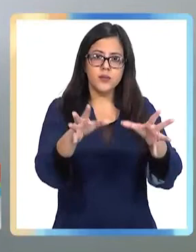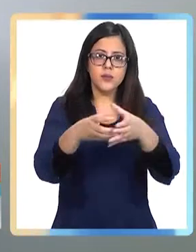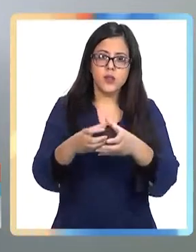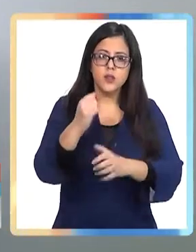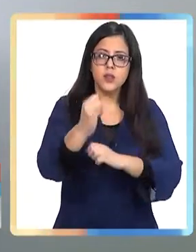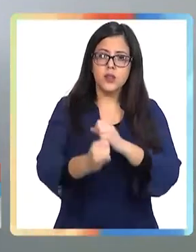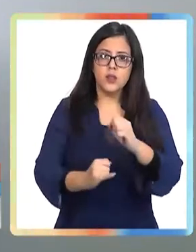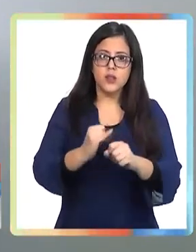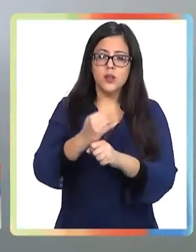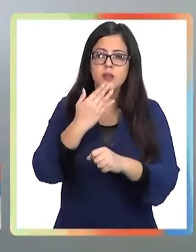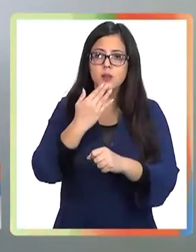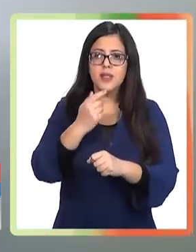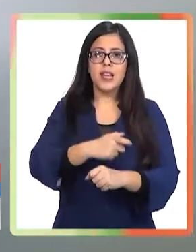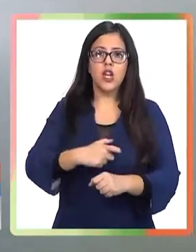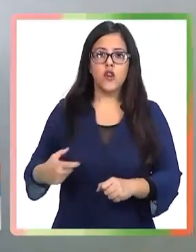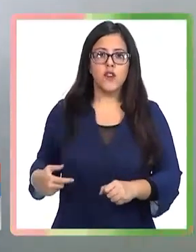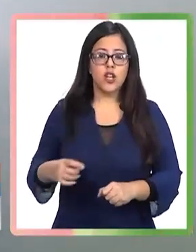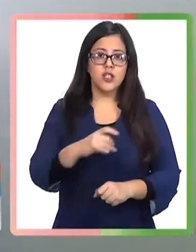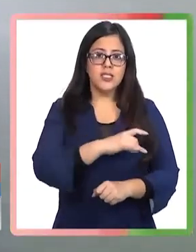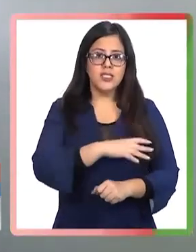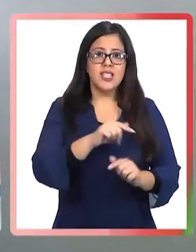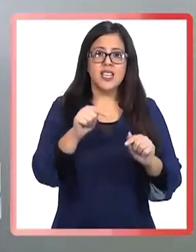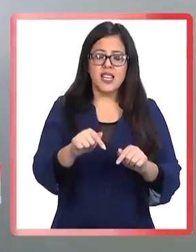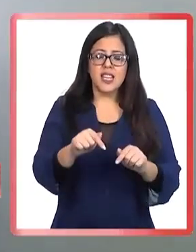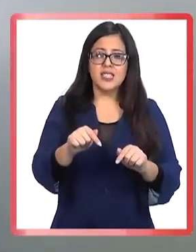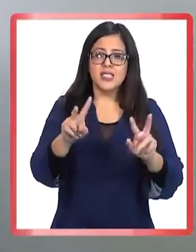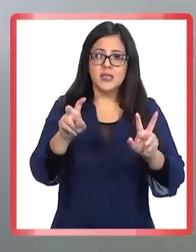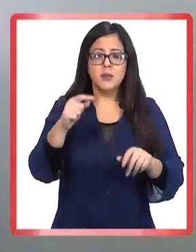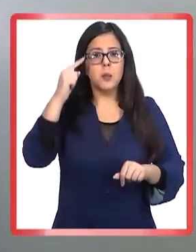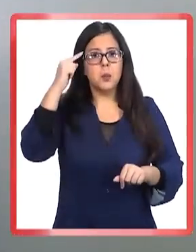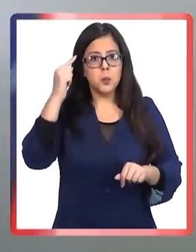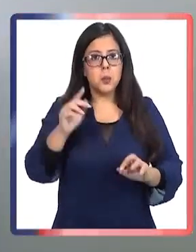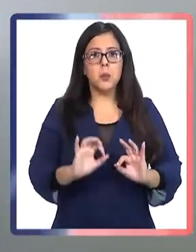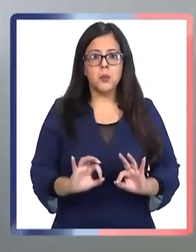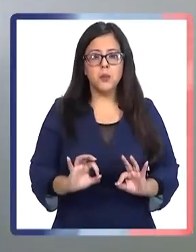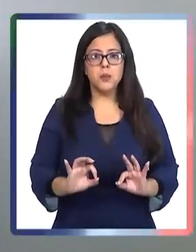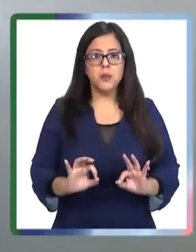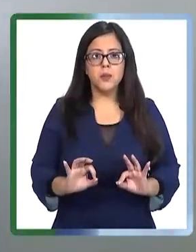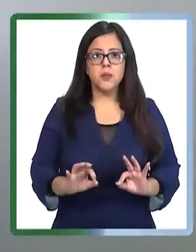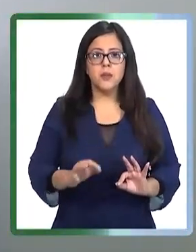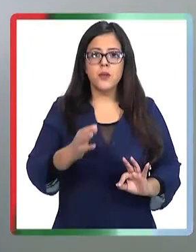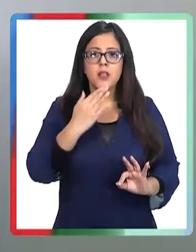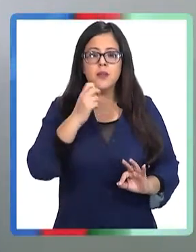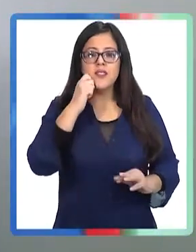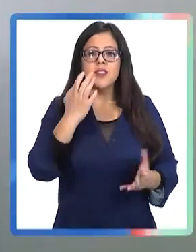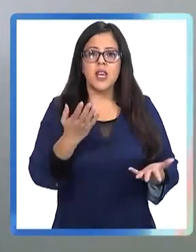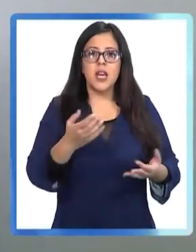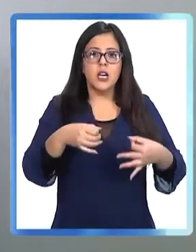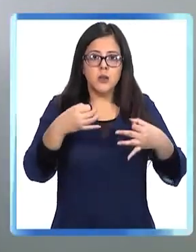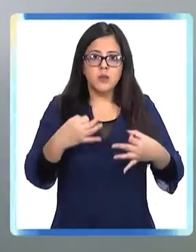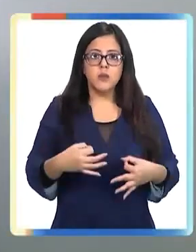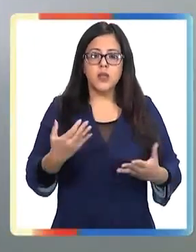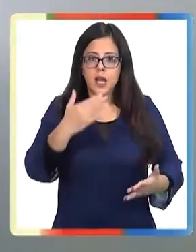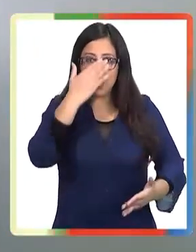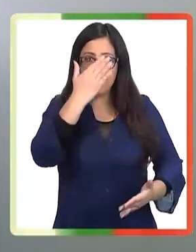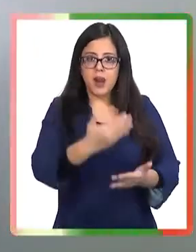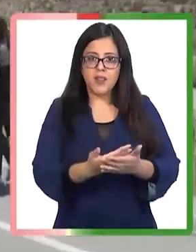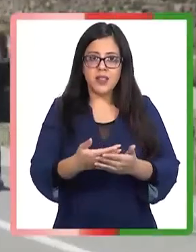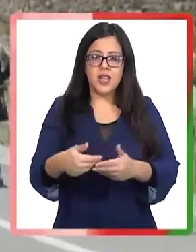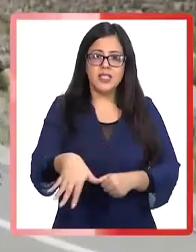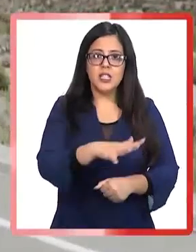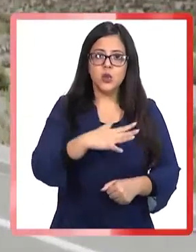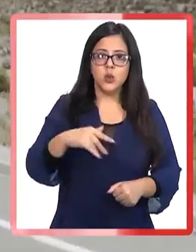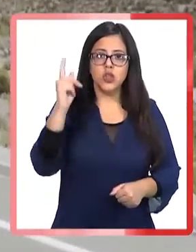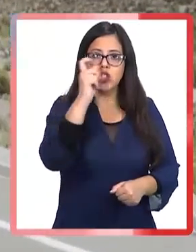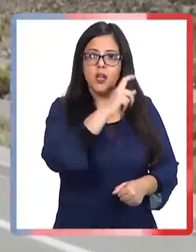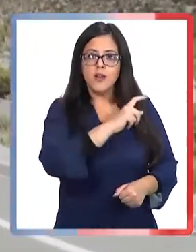las organizaciones internacionales como también al gobierno de Chile esa posición que creemos que es correcta y es la más sensata para enfrentar un